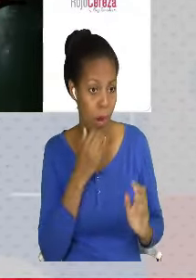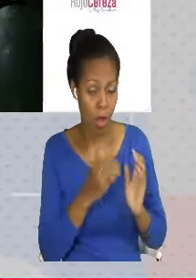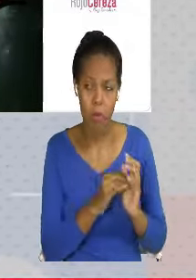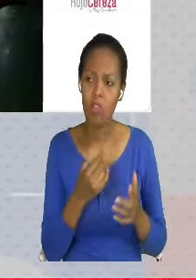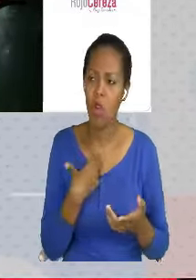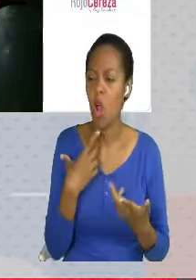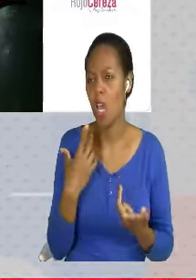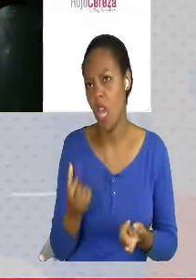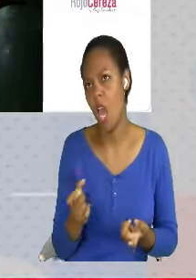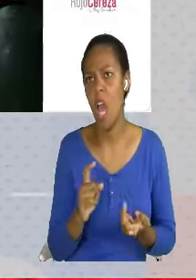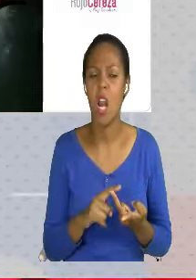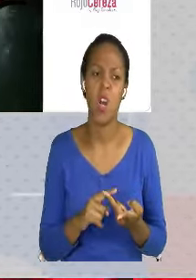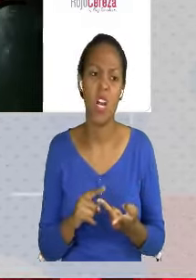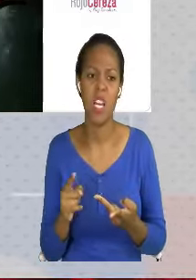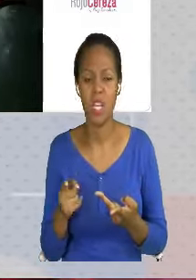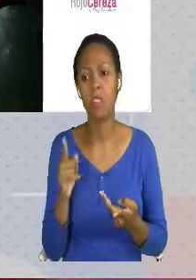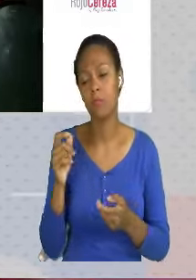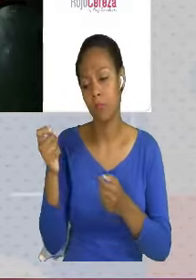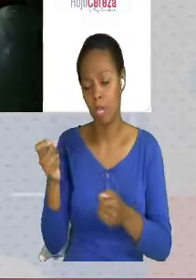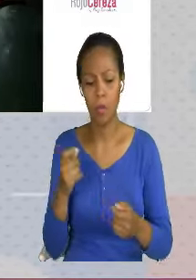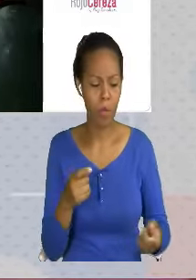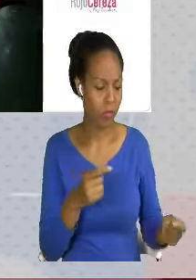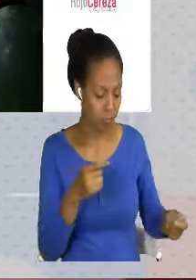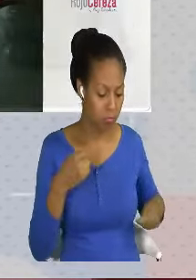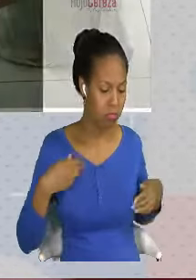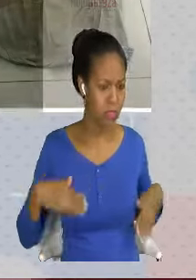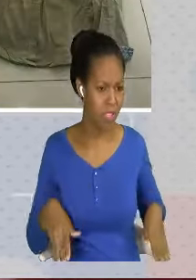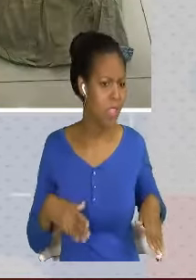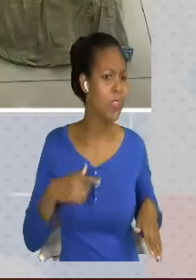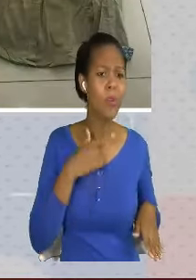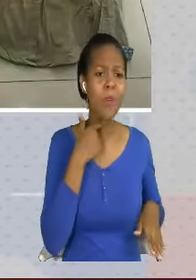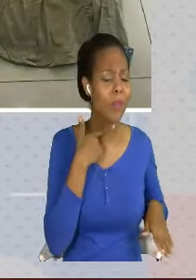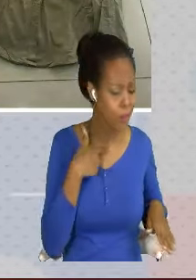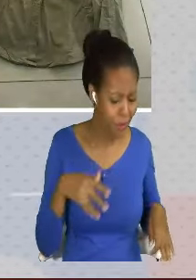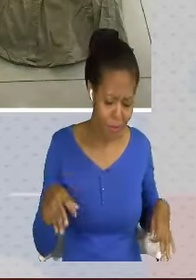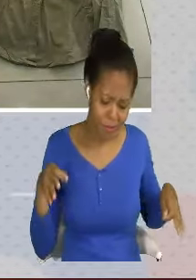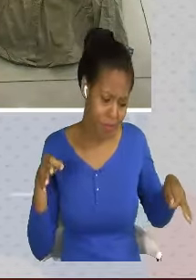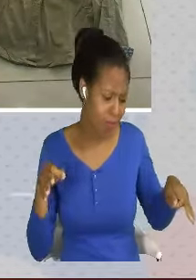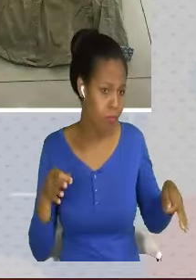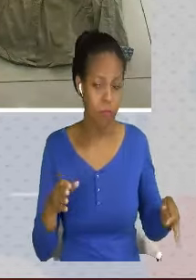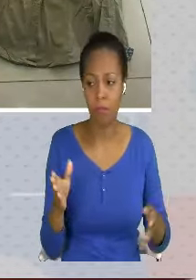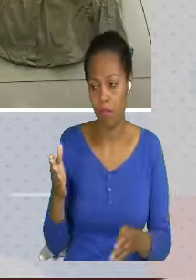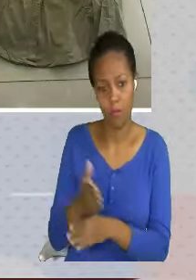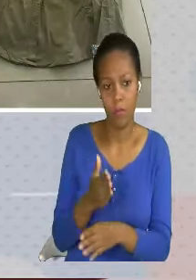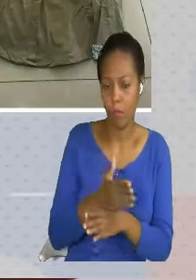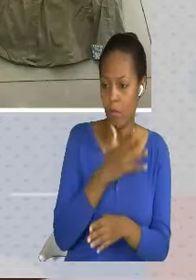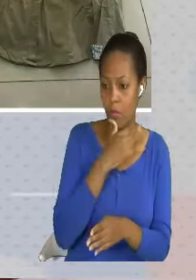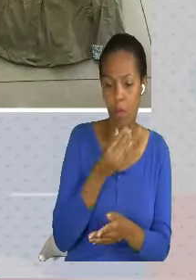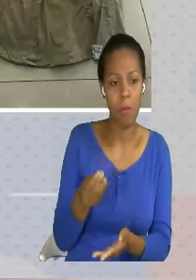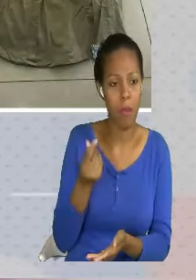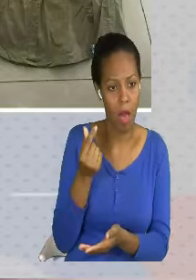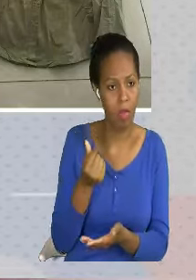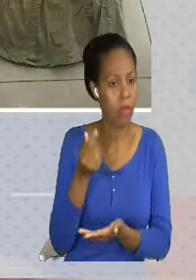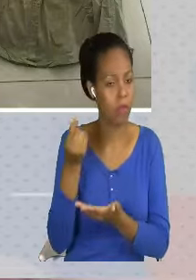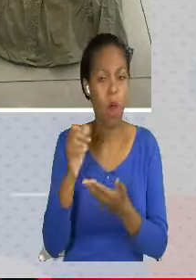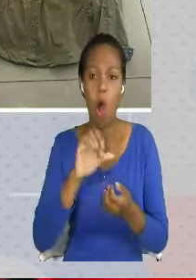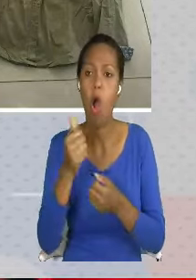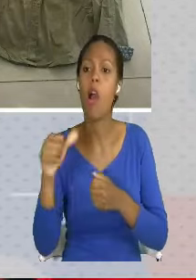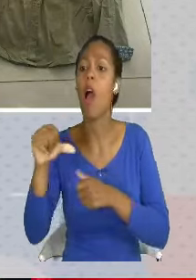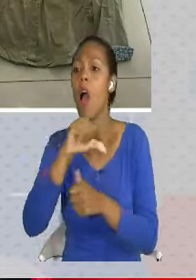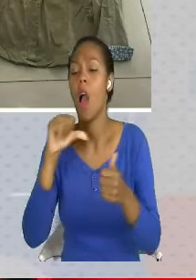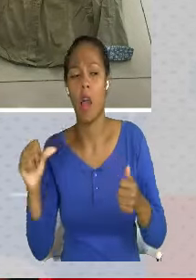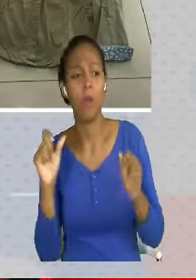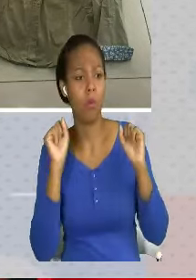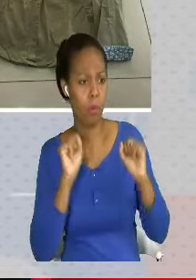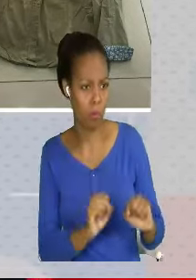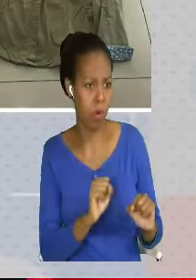decir, no te gusta, no te gusta lo que compraste, no hay problema, te devolvemos el dinero o lo puedes cambiar por otra de las prendas. Ese es el